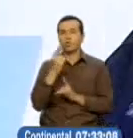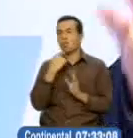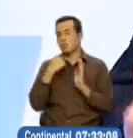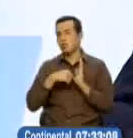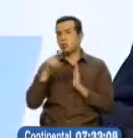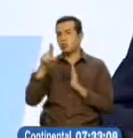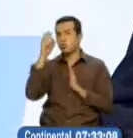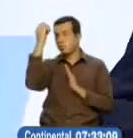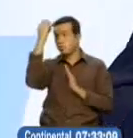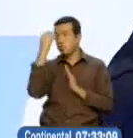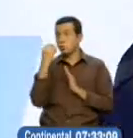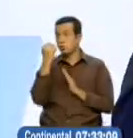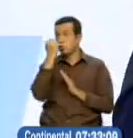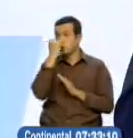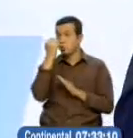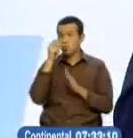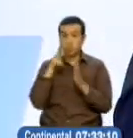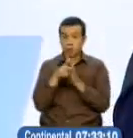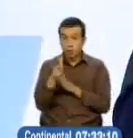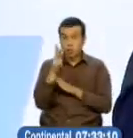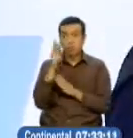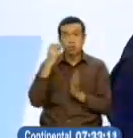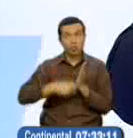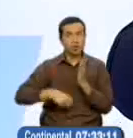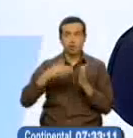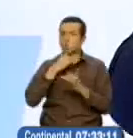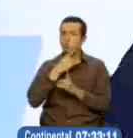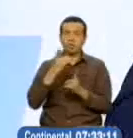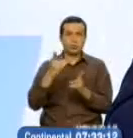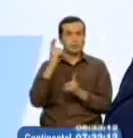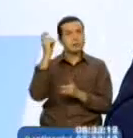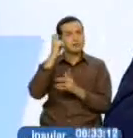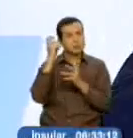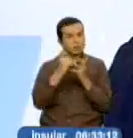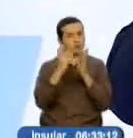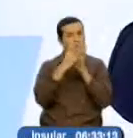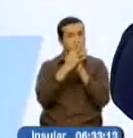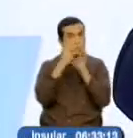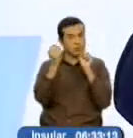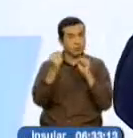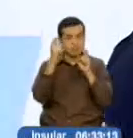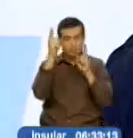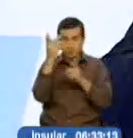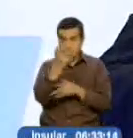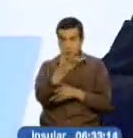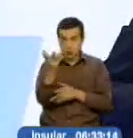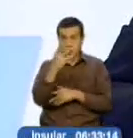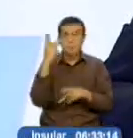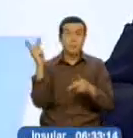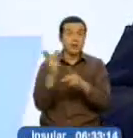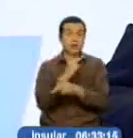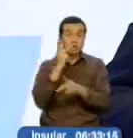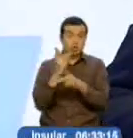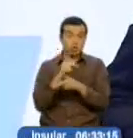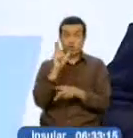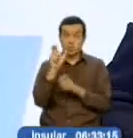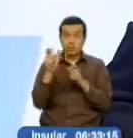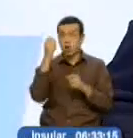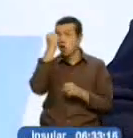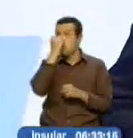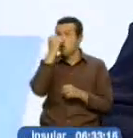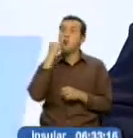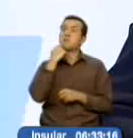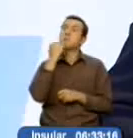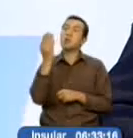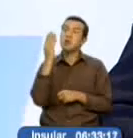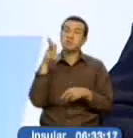de un semáforo, te multen. Pero el día que entendamos todos de que eso puede afectar a otras personas,